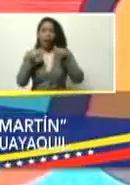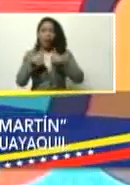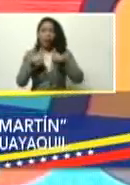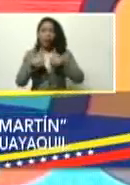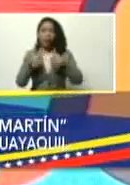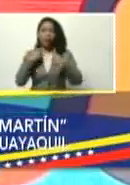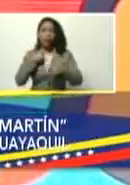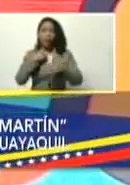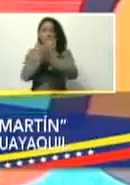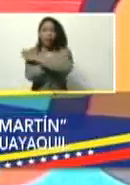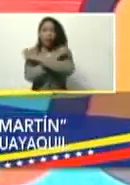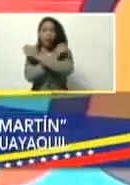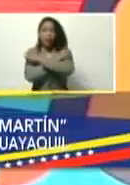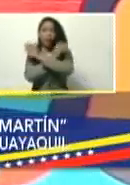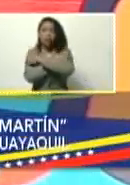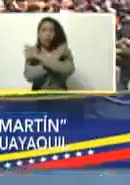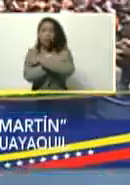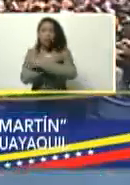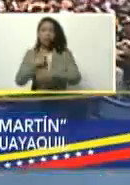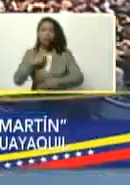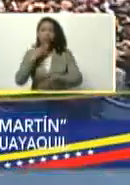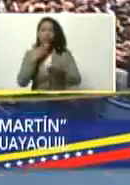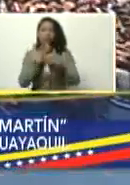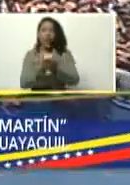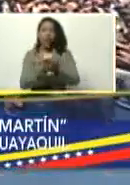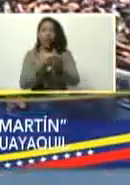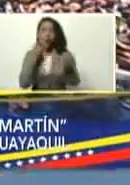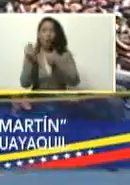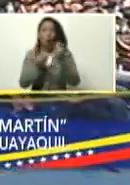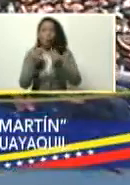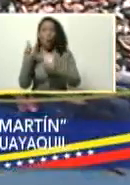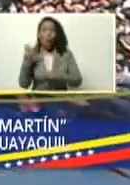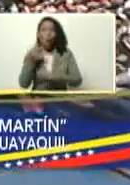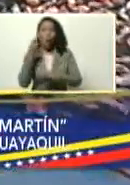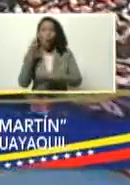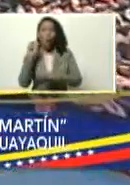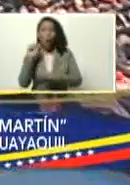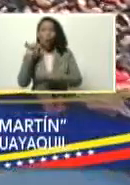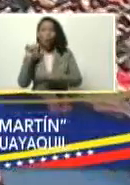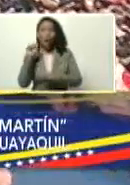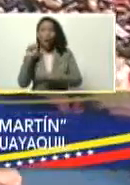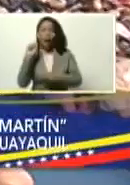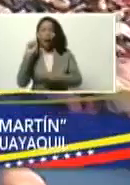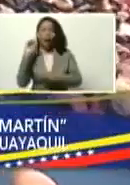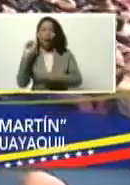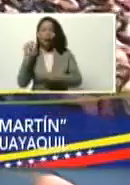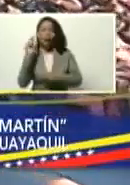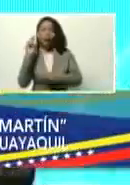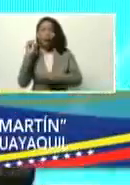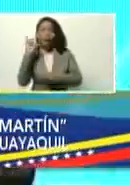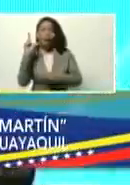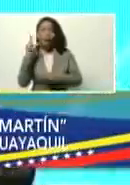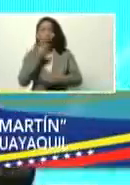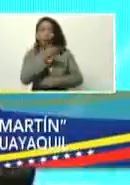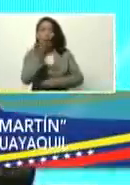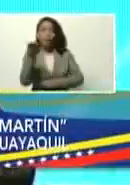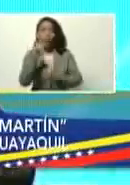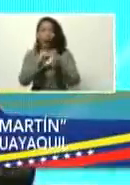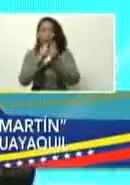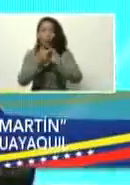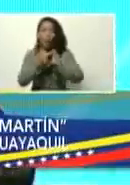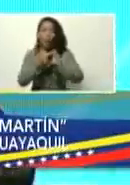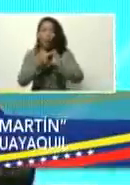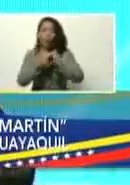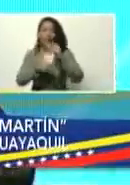los felicito y les agradezco como guayaquileño porque ustedes han sustituido algo que